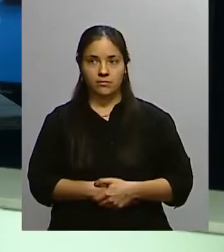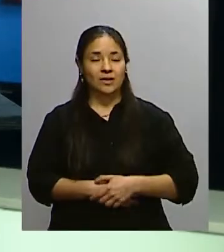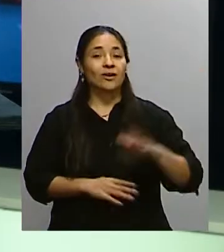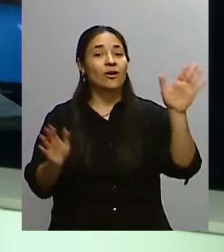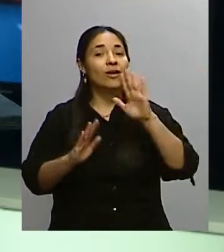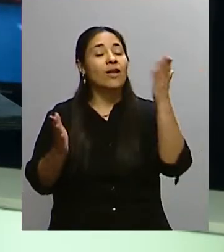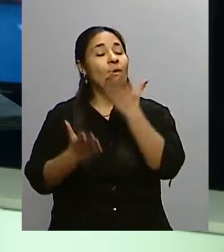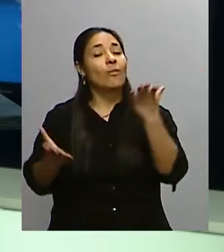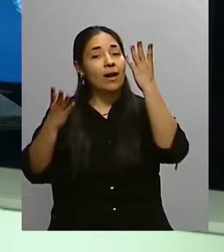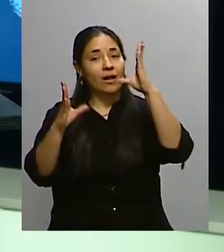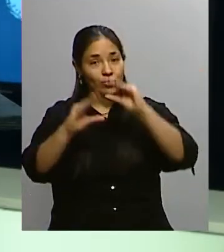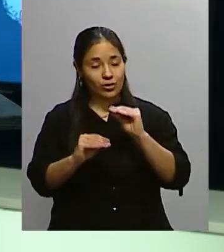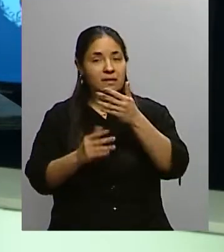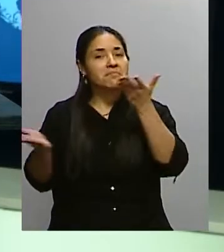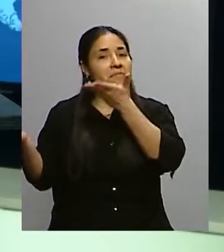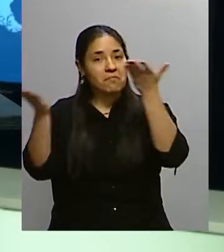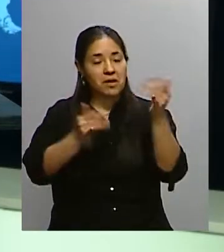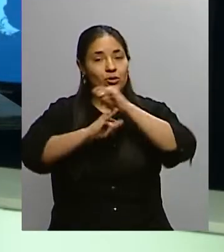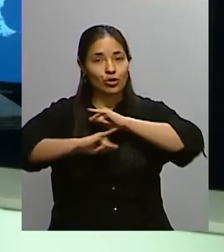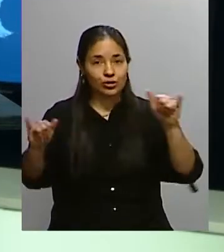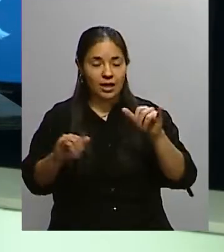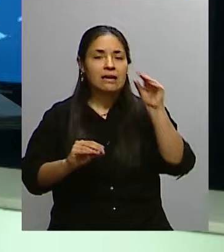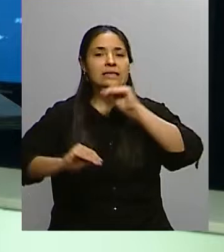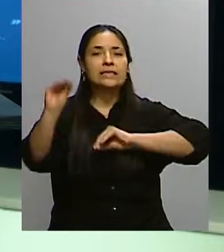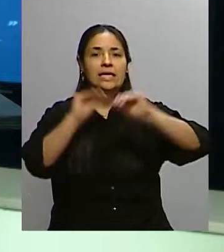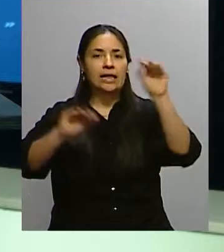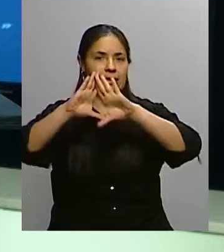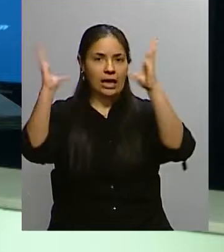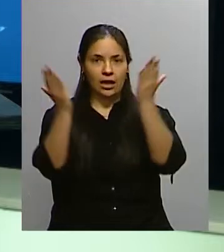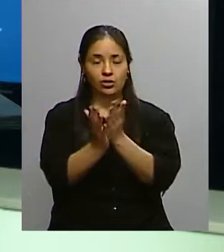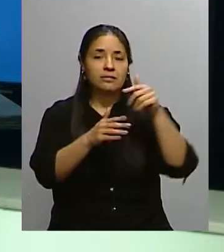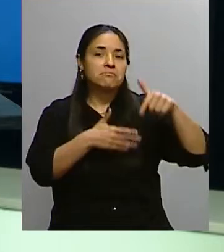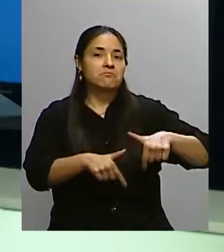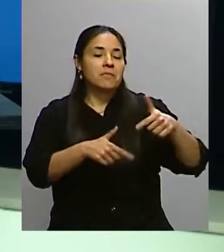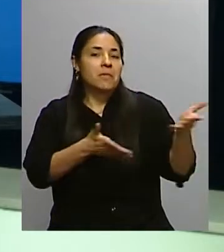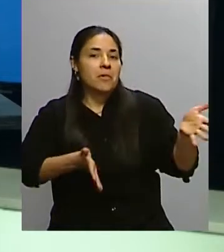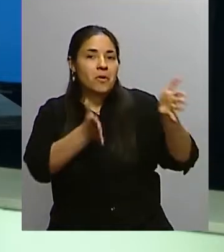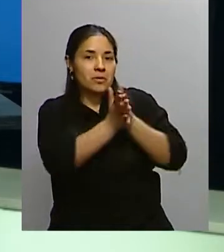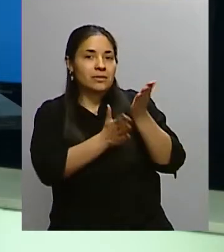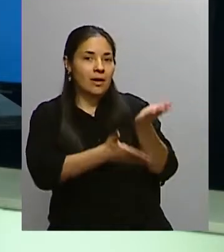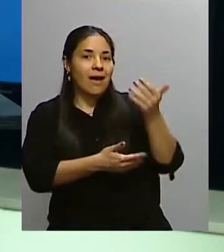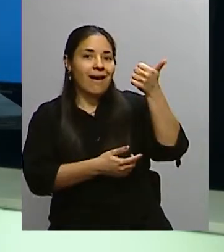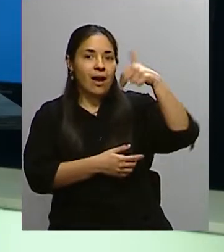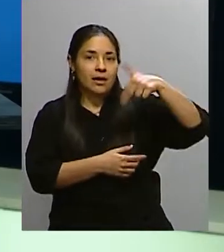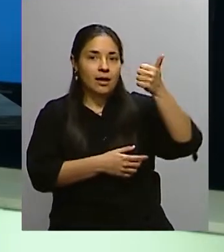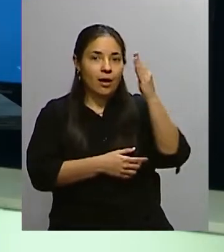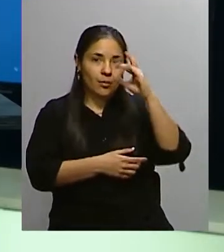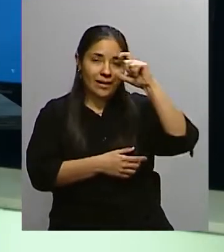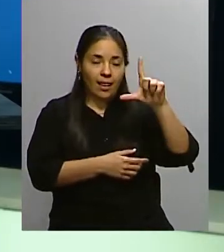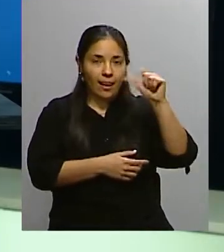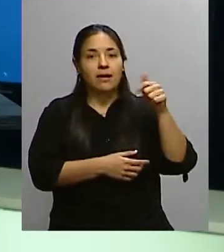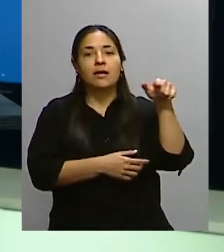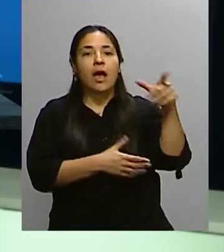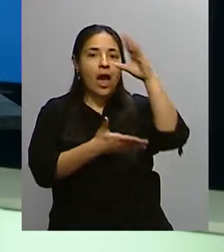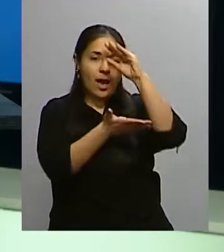¿Qué tal? Muy buenas noches. Bienvenidos a esta nueva edición de Chat Internacional. Aquí estamos con Anabela Villach, que es abogada y miembro de